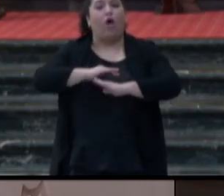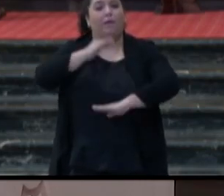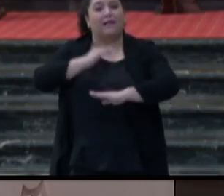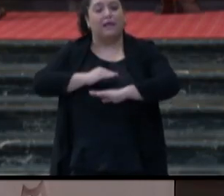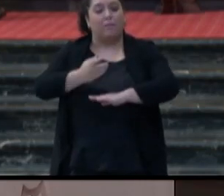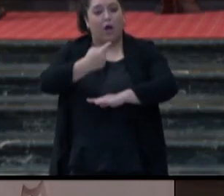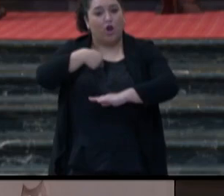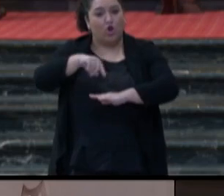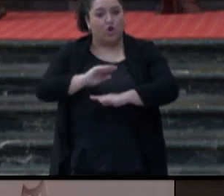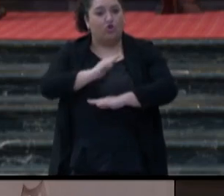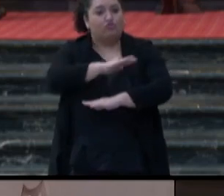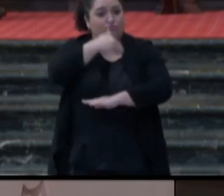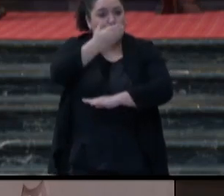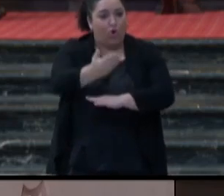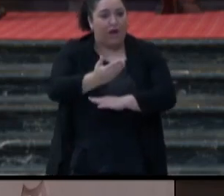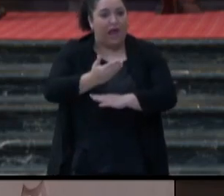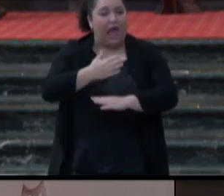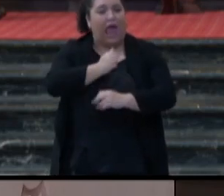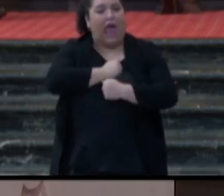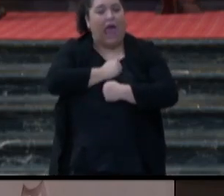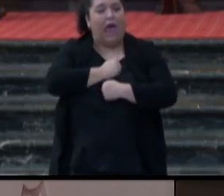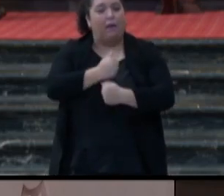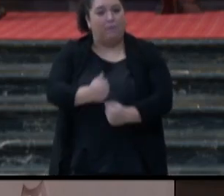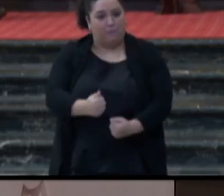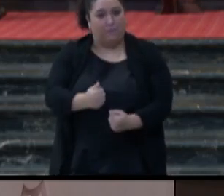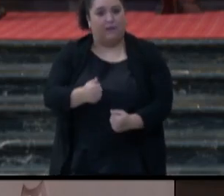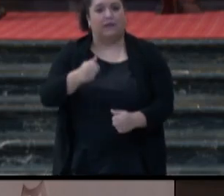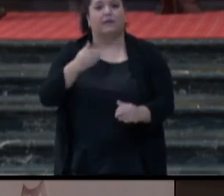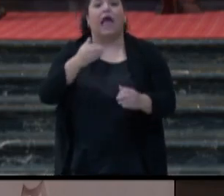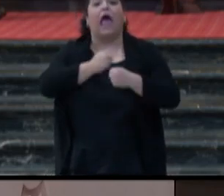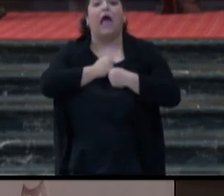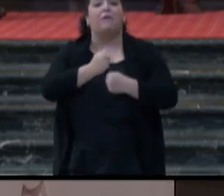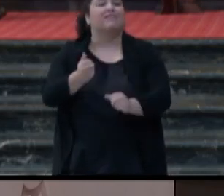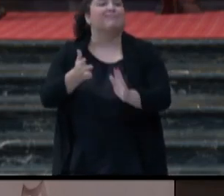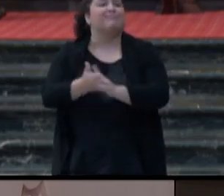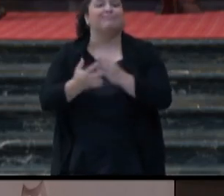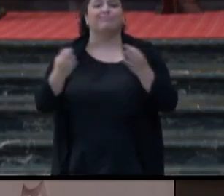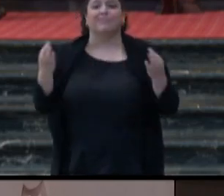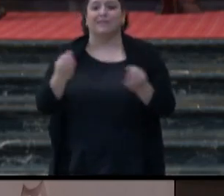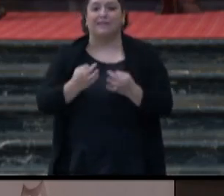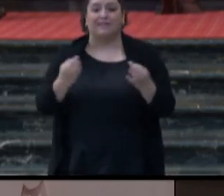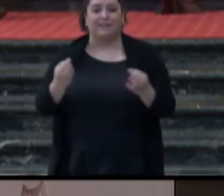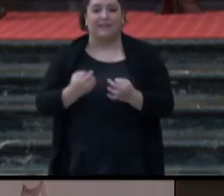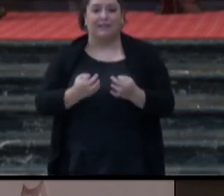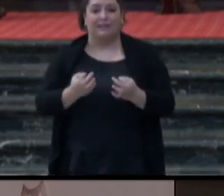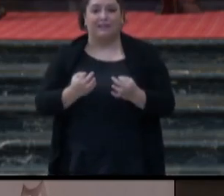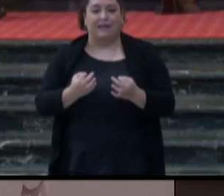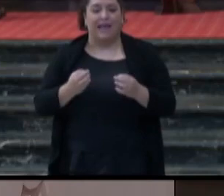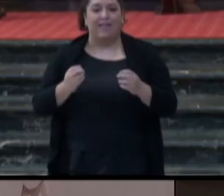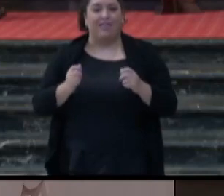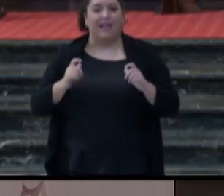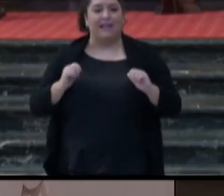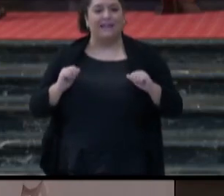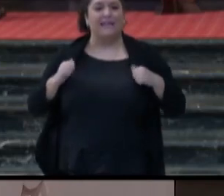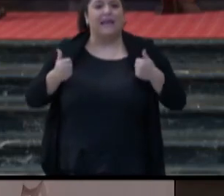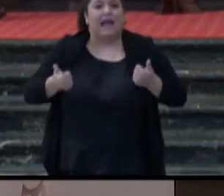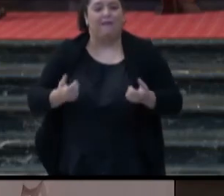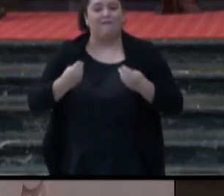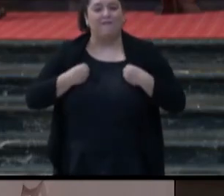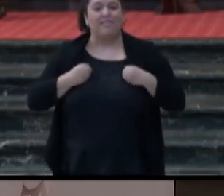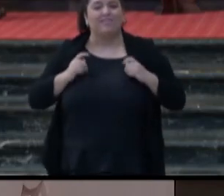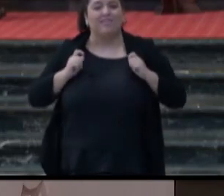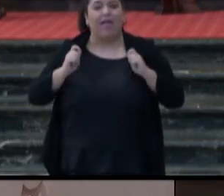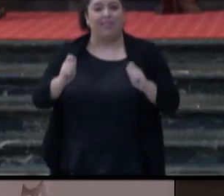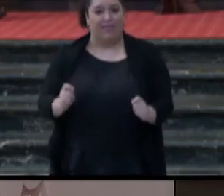amar Y qué es es amar pues gastar entregar la